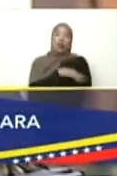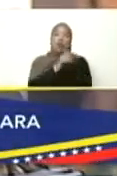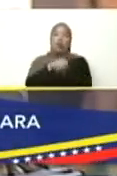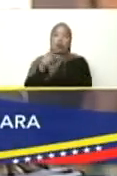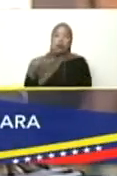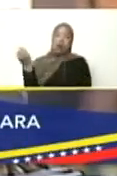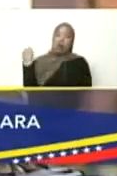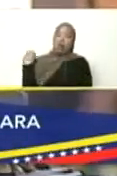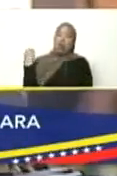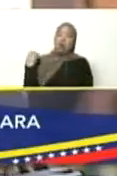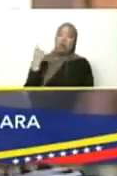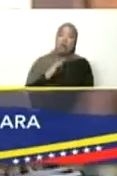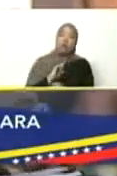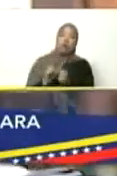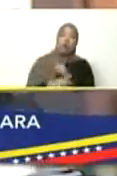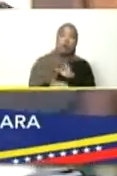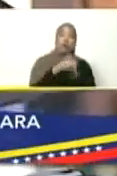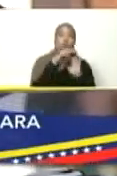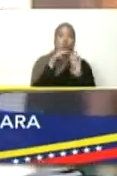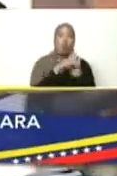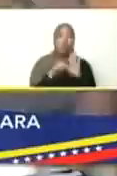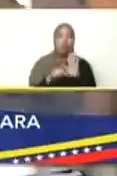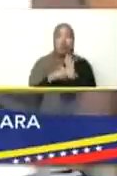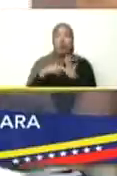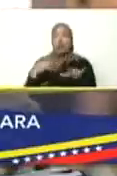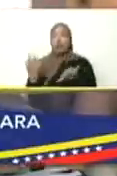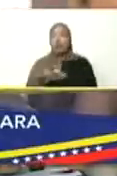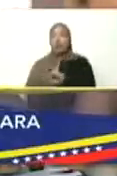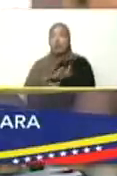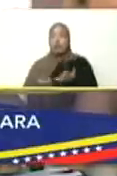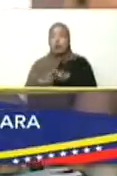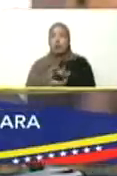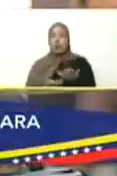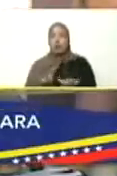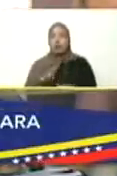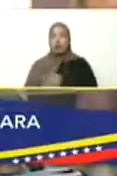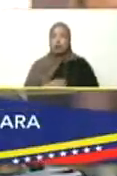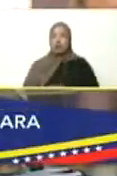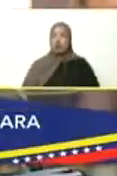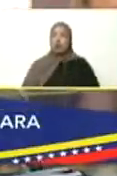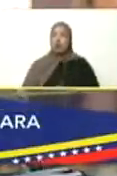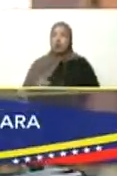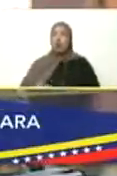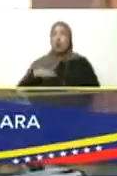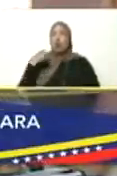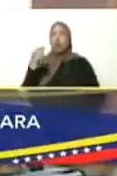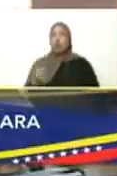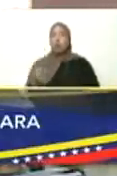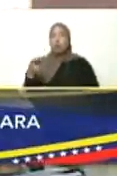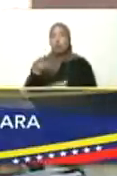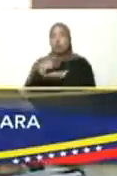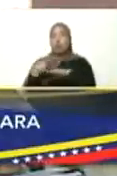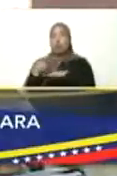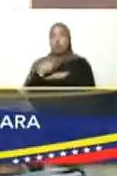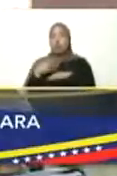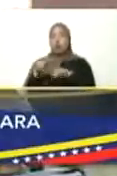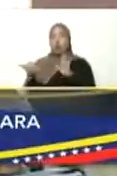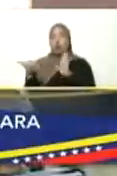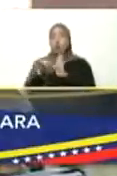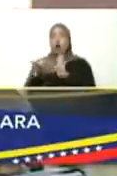a sanciones, llamar a invasiones, toda la locura que se les ocurrió. Y luego un gobierno